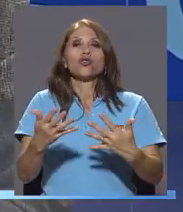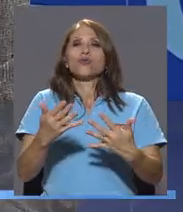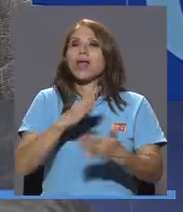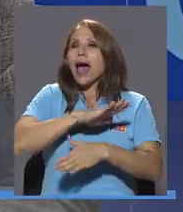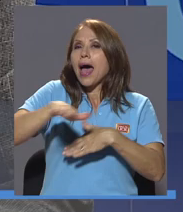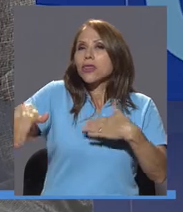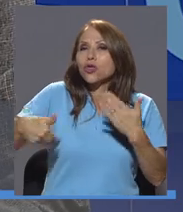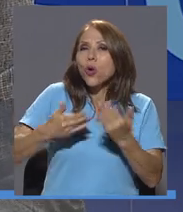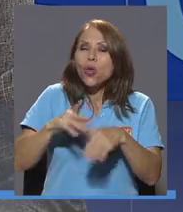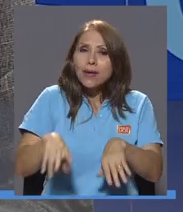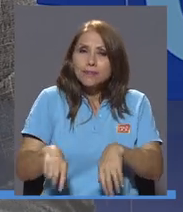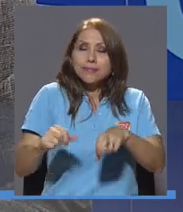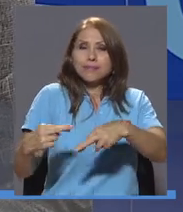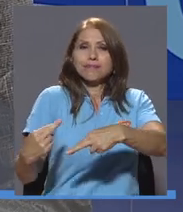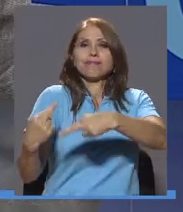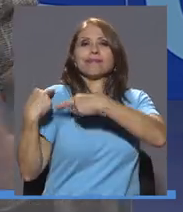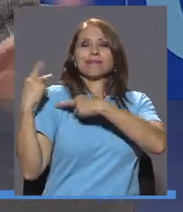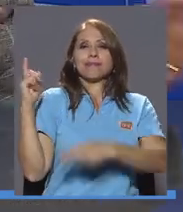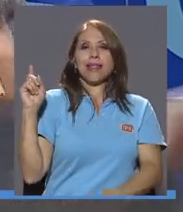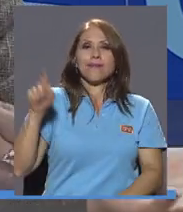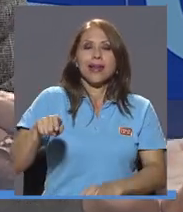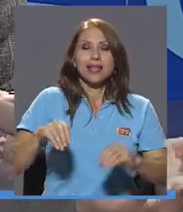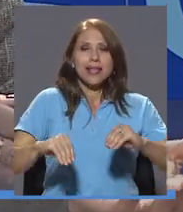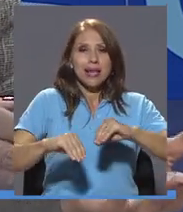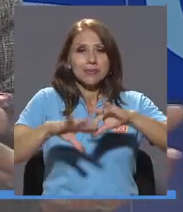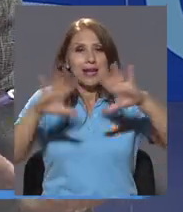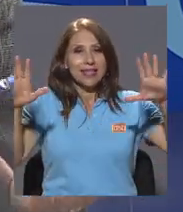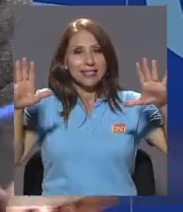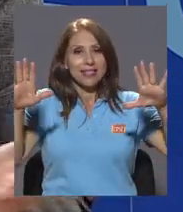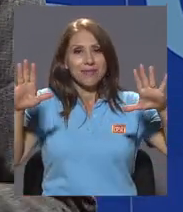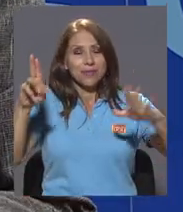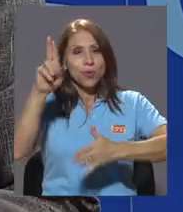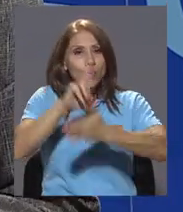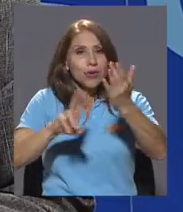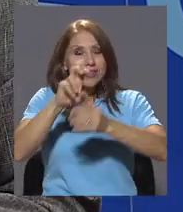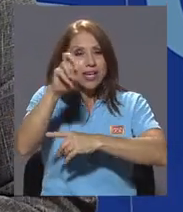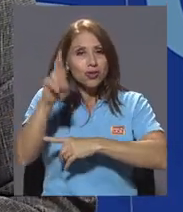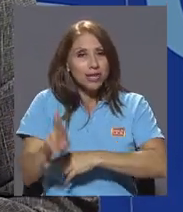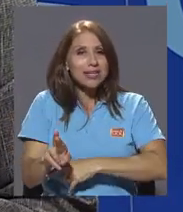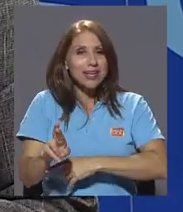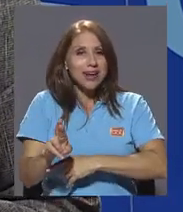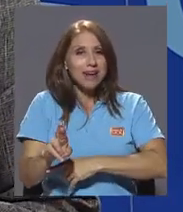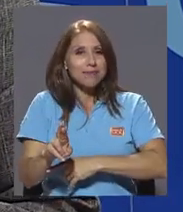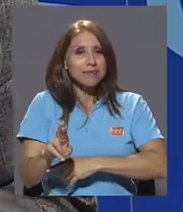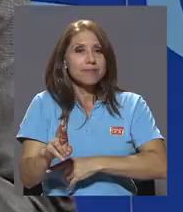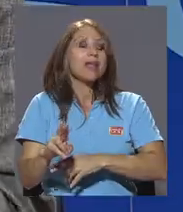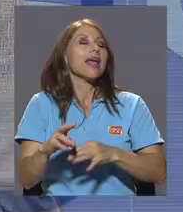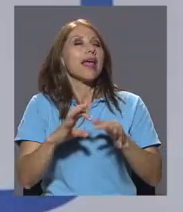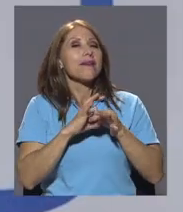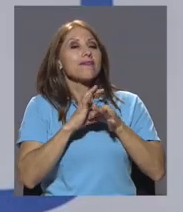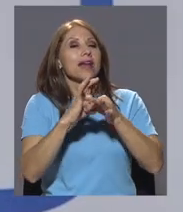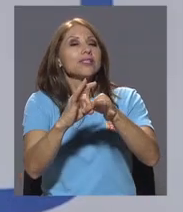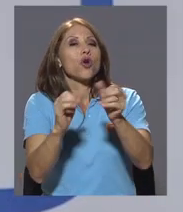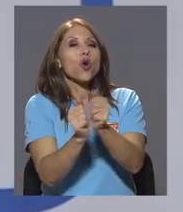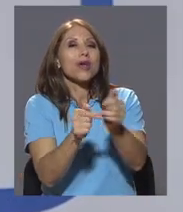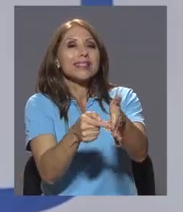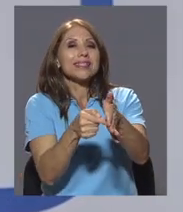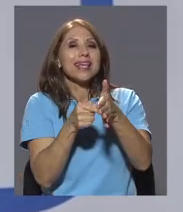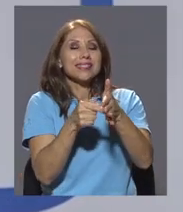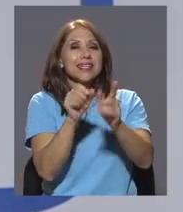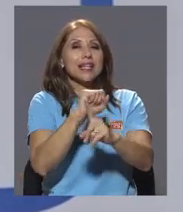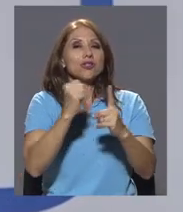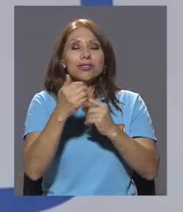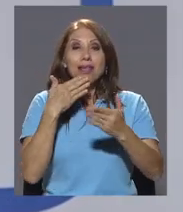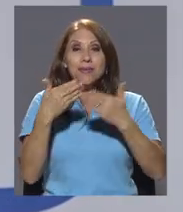transparencia que tiene la universidad de costa rica en relación con las exigencias de la sociedad acá en nuestro país bienvenido a marco desde la uv